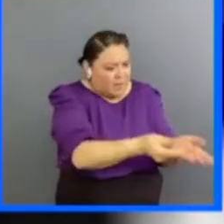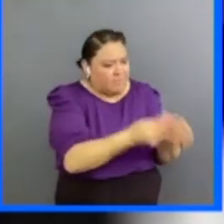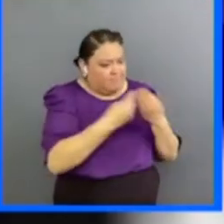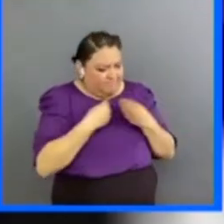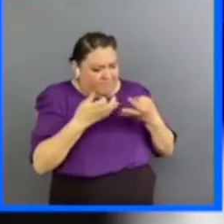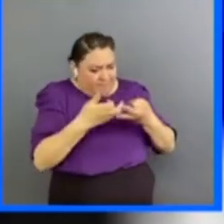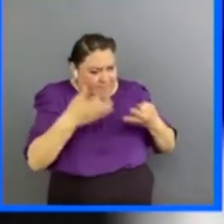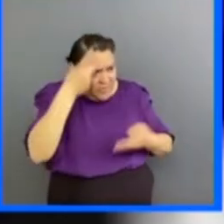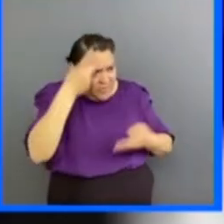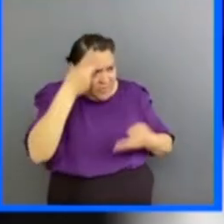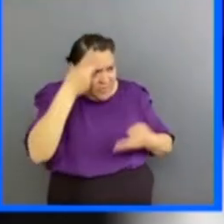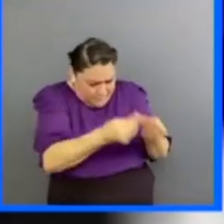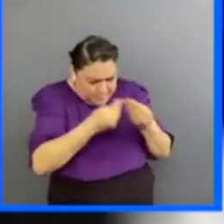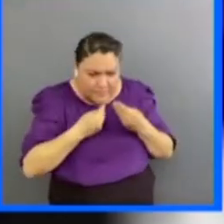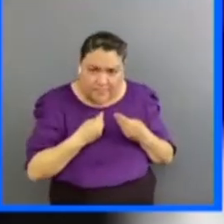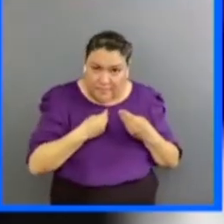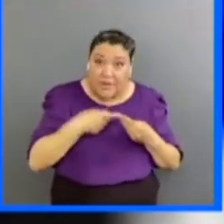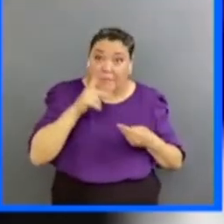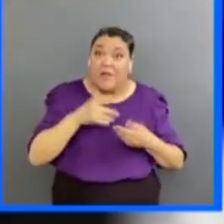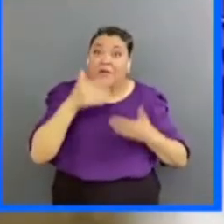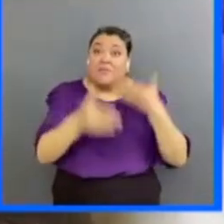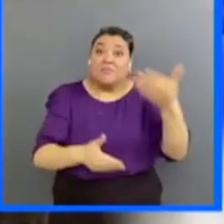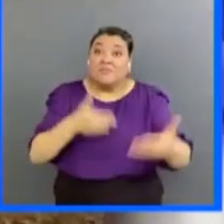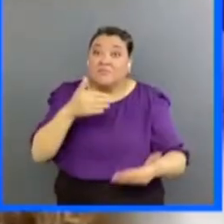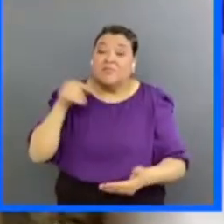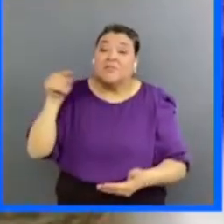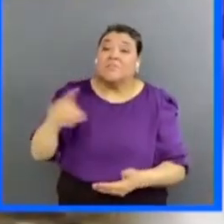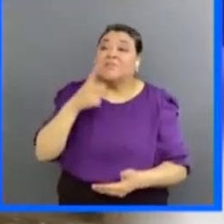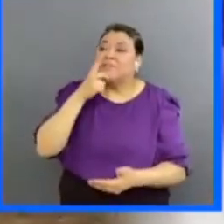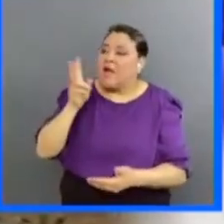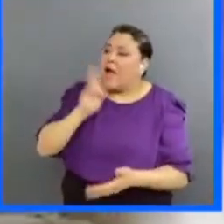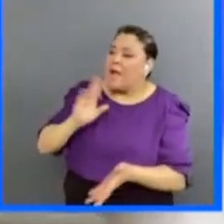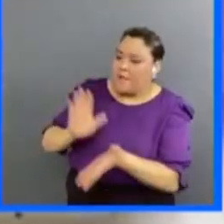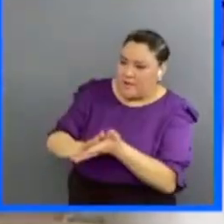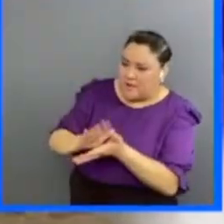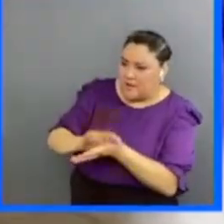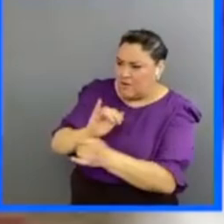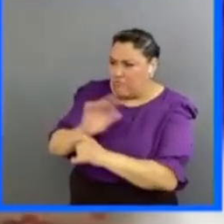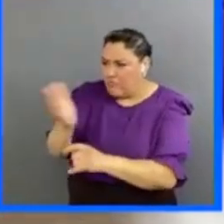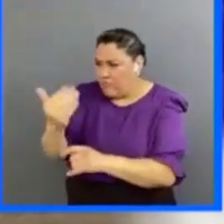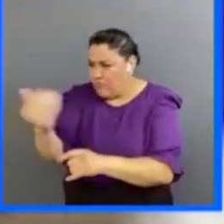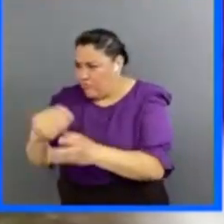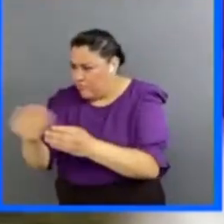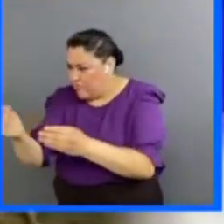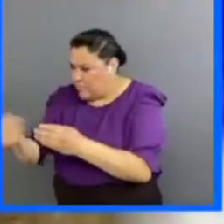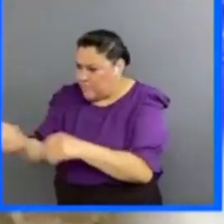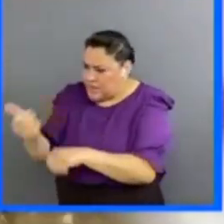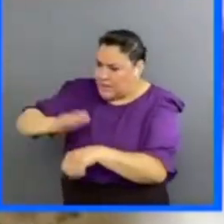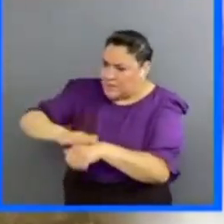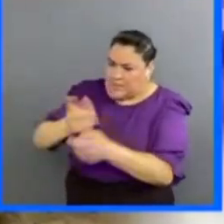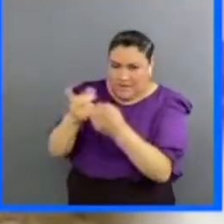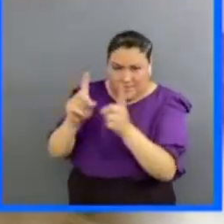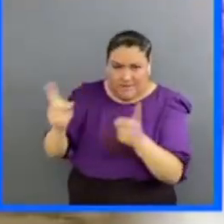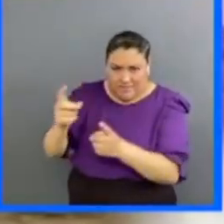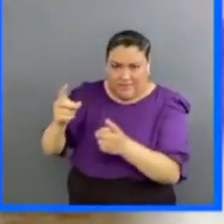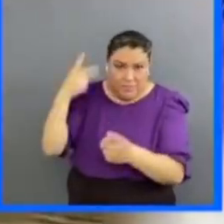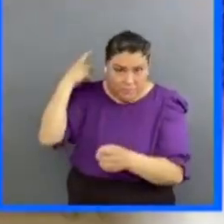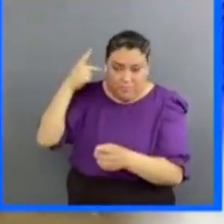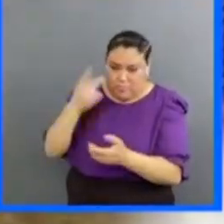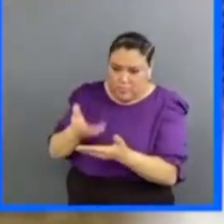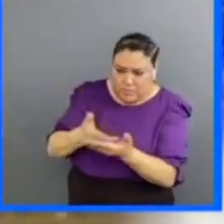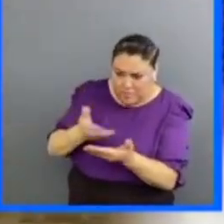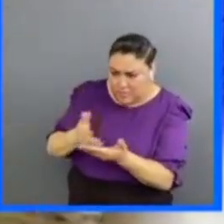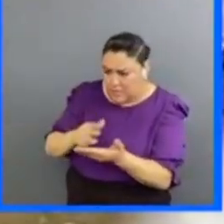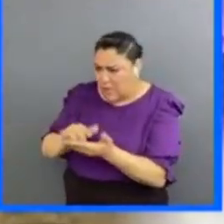en la localidad. Sin embargo, al requerir información a la Secretaría de Gestión y Desarrollo Urbano de Puebla sobre por qué